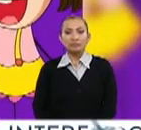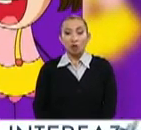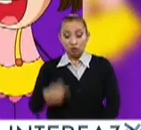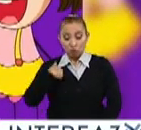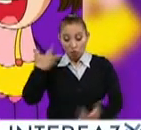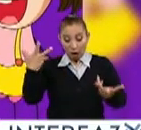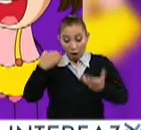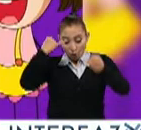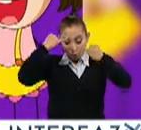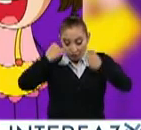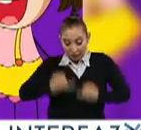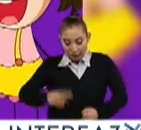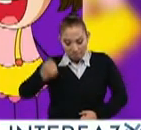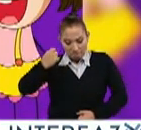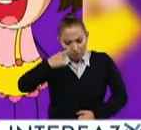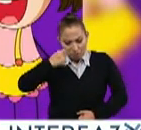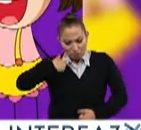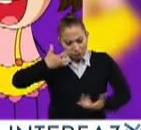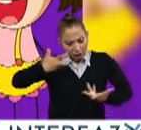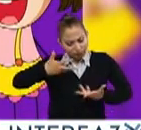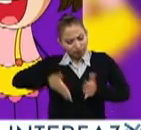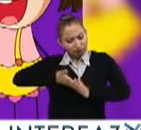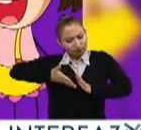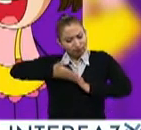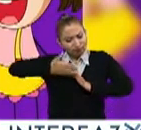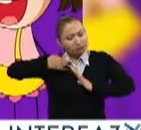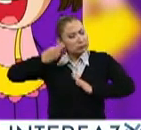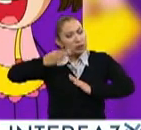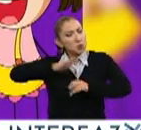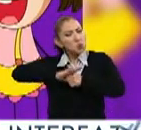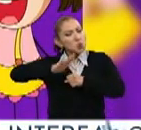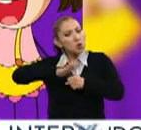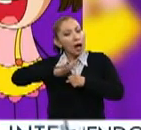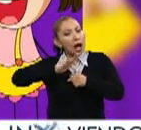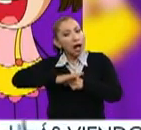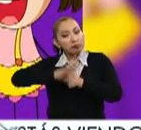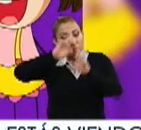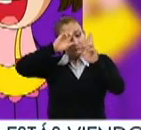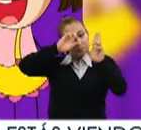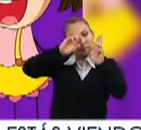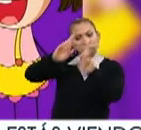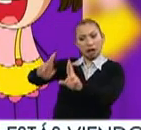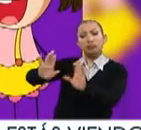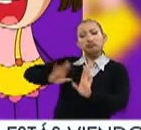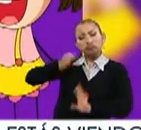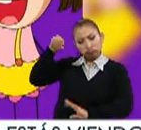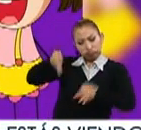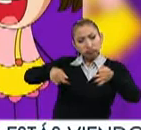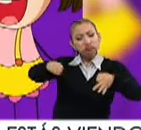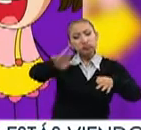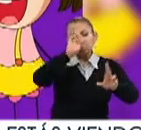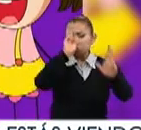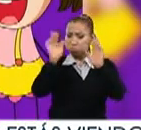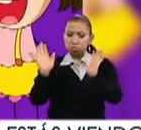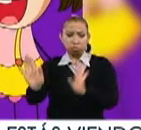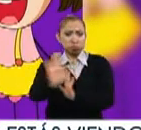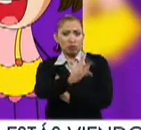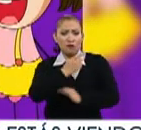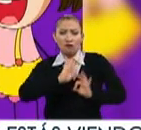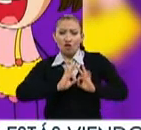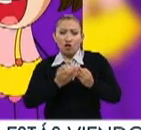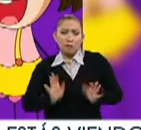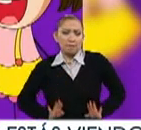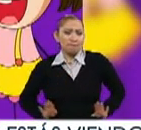Al construir nuestra identidad personal, es necesario que respetemos y aceptemos a los demás en su forma de